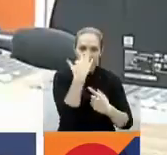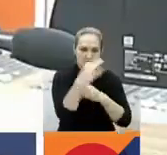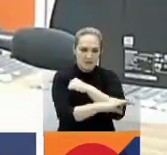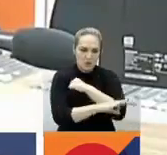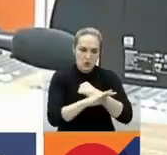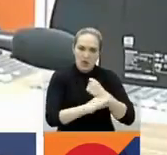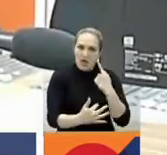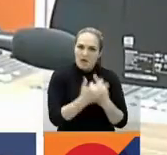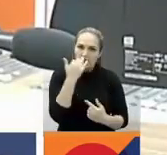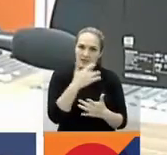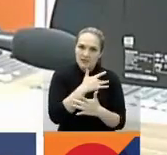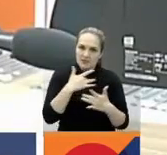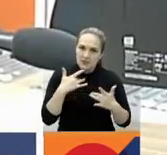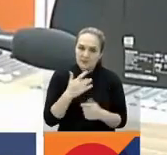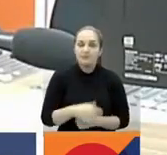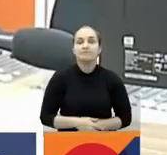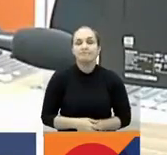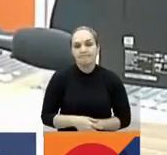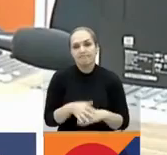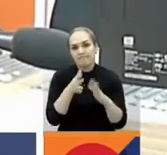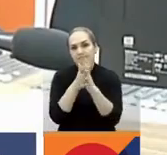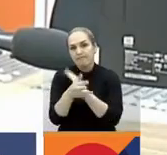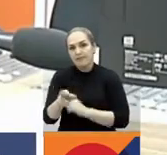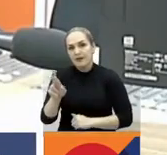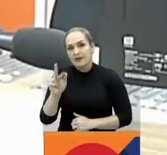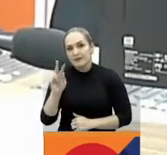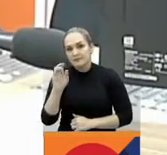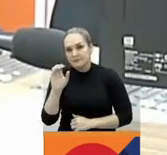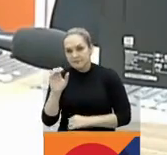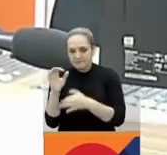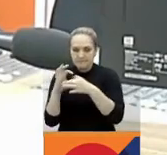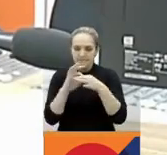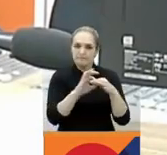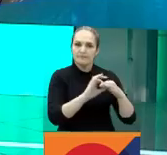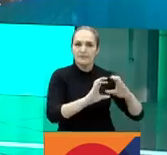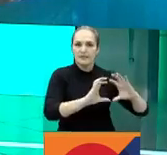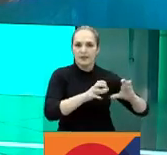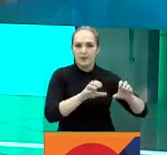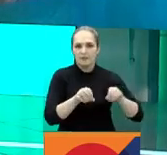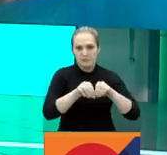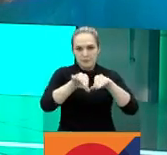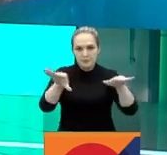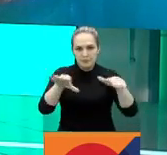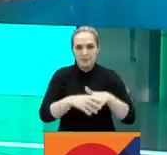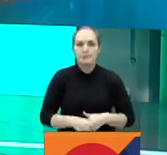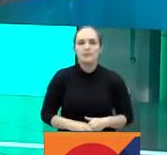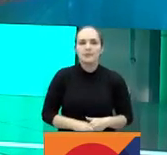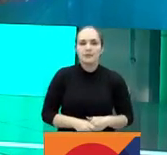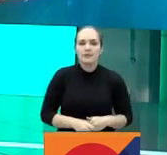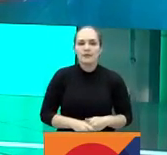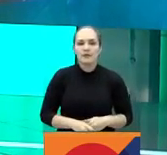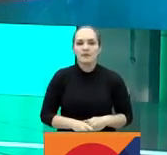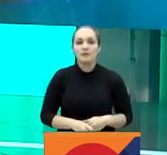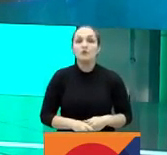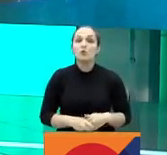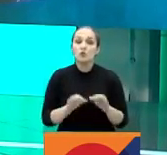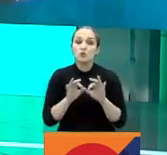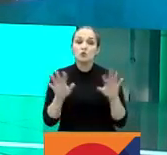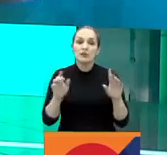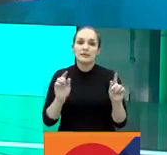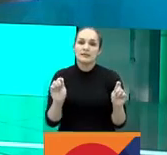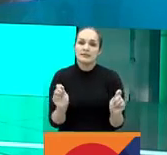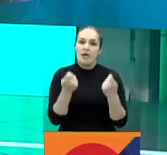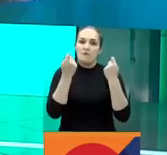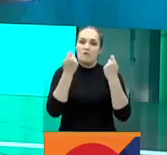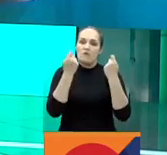menores. Radio Nacional de Colombia y RTVC Noticias, conectados 24/7. Por fortuna, fue un caso exitoso donde